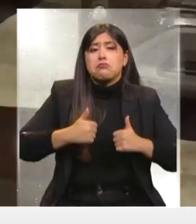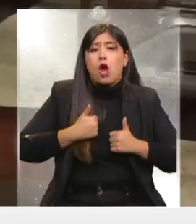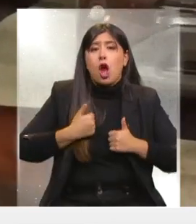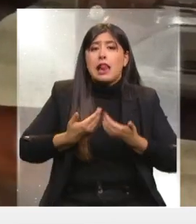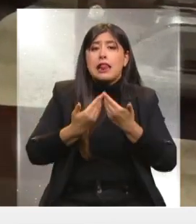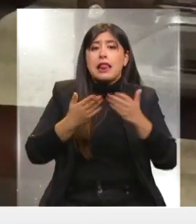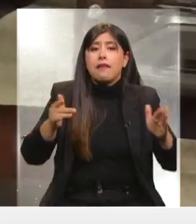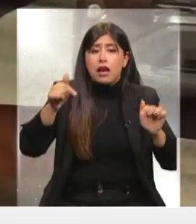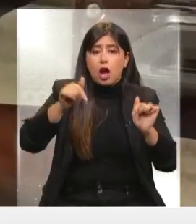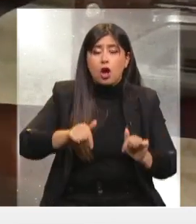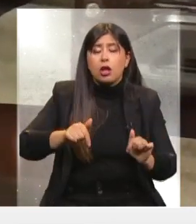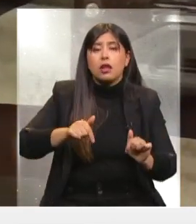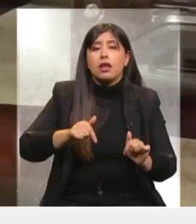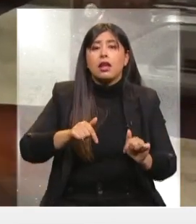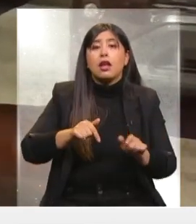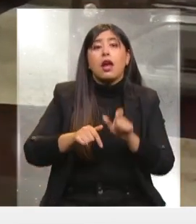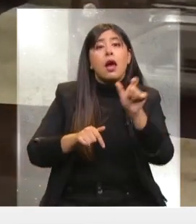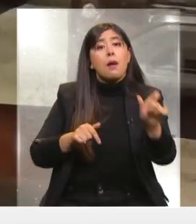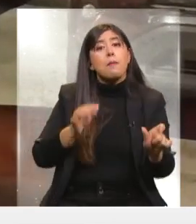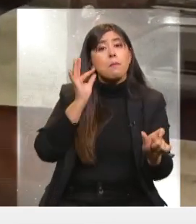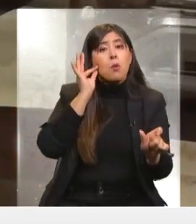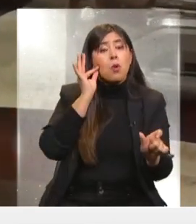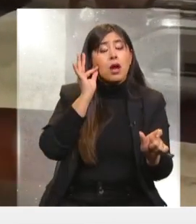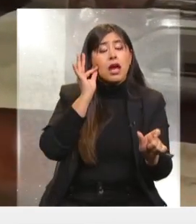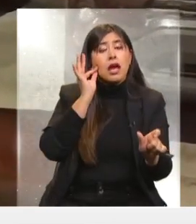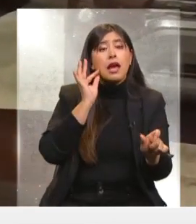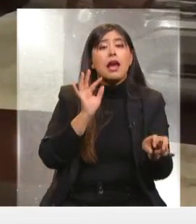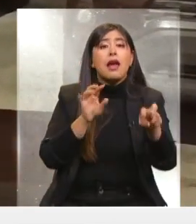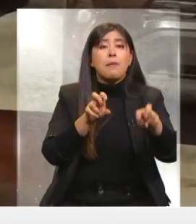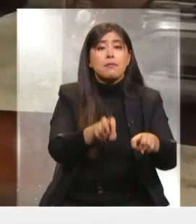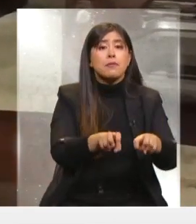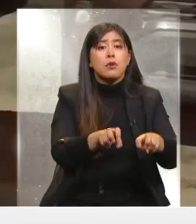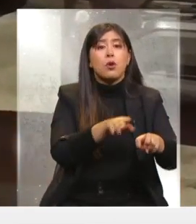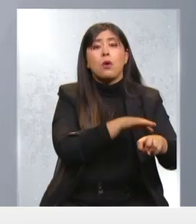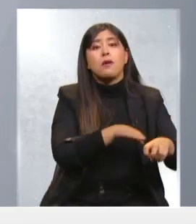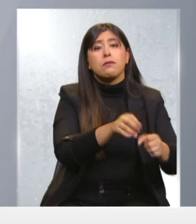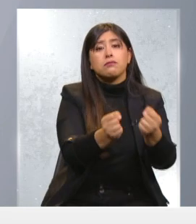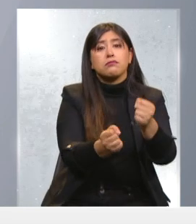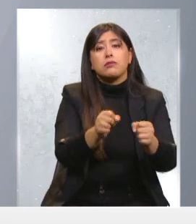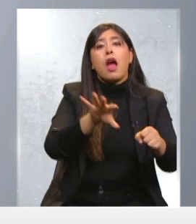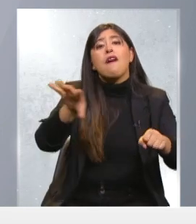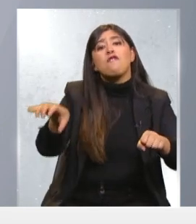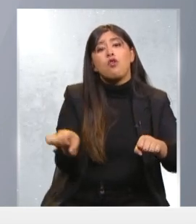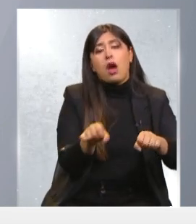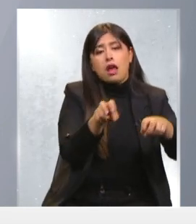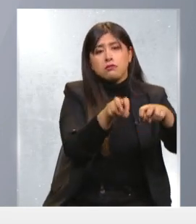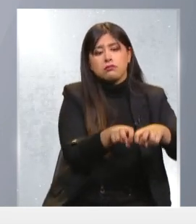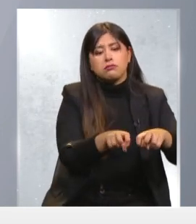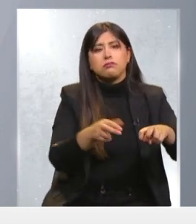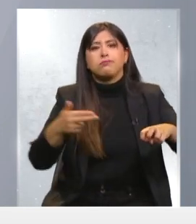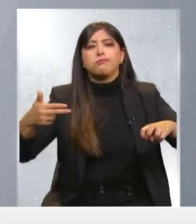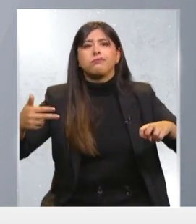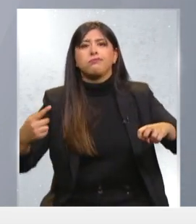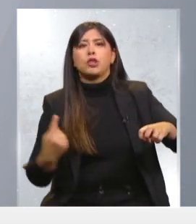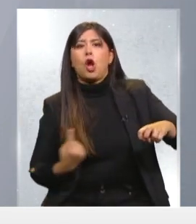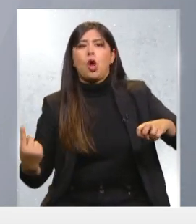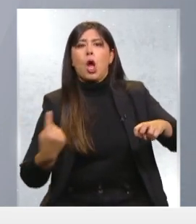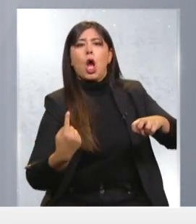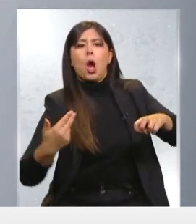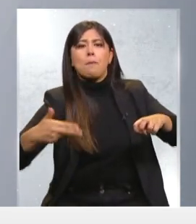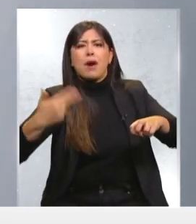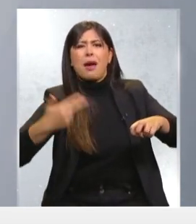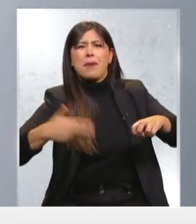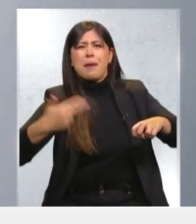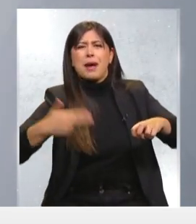libertad hoy. Y la persona era su mujer que lo venía a buscar. Ella se movilizaba en un vehículo. Que un sujeto desconocido los abordó y disparó en al